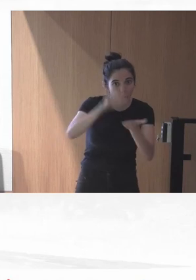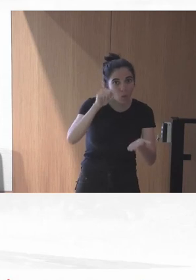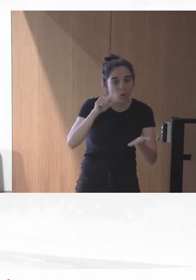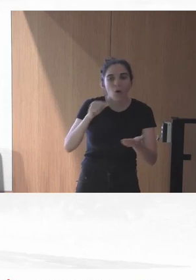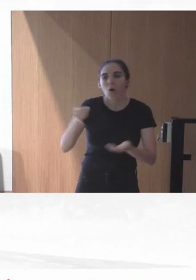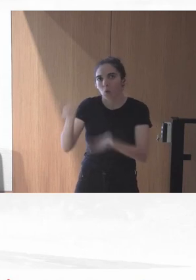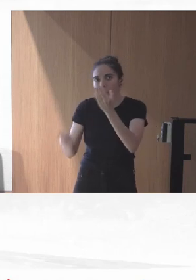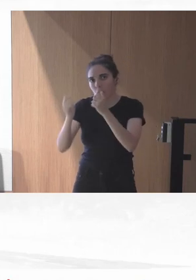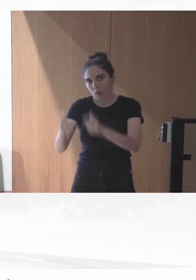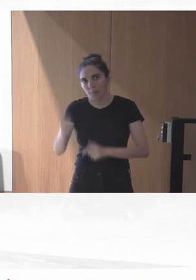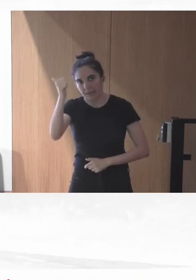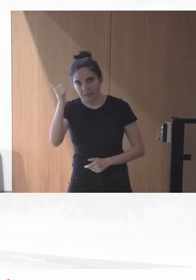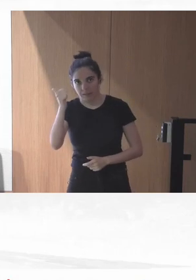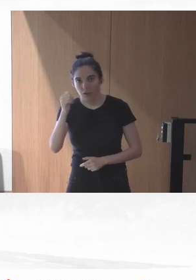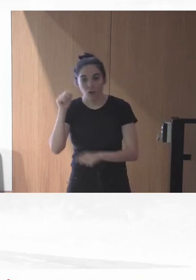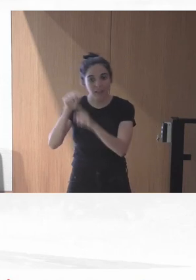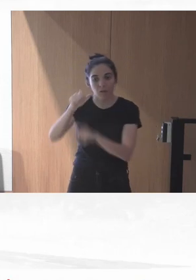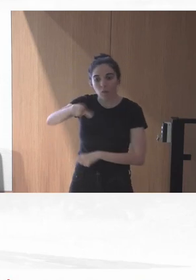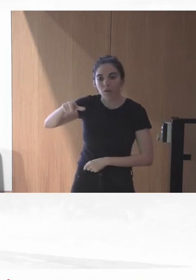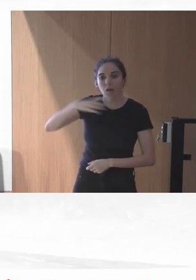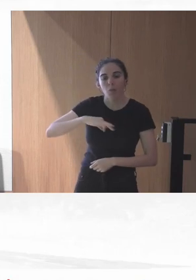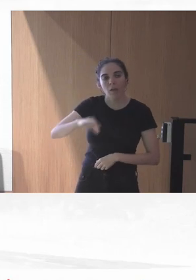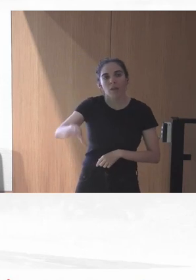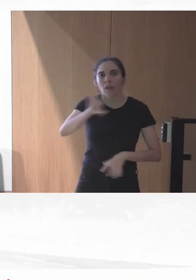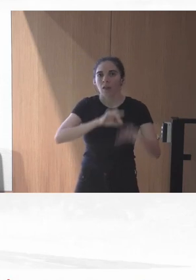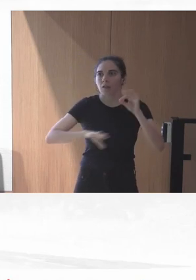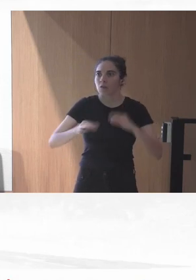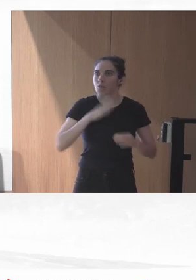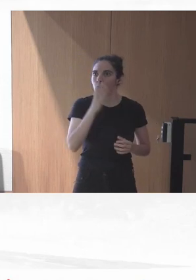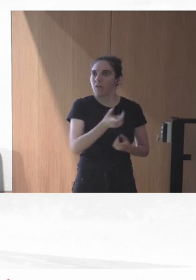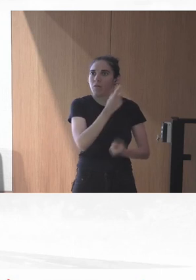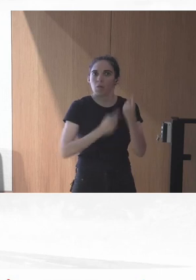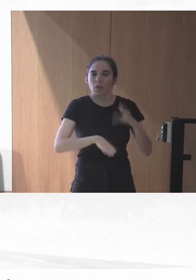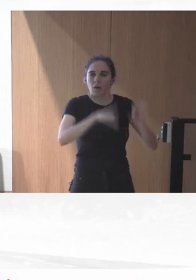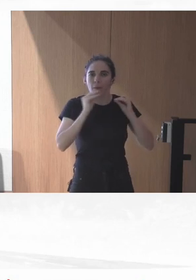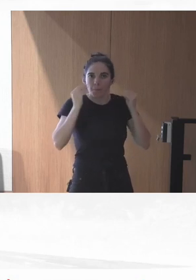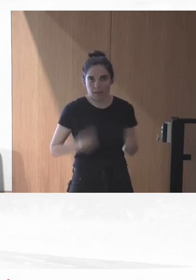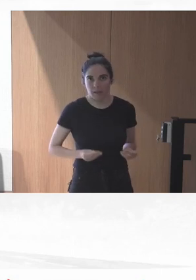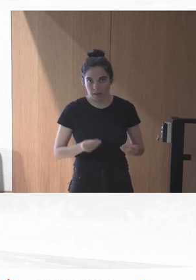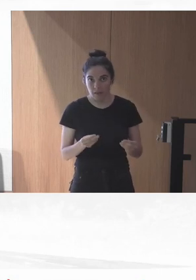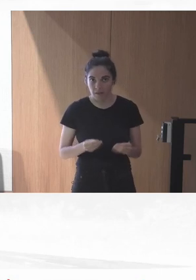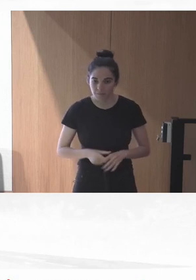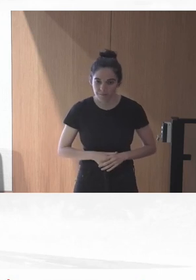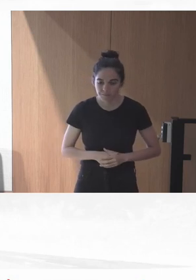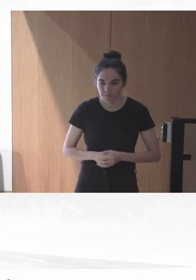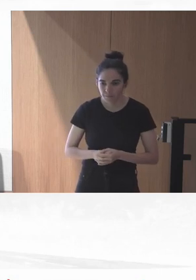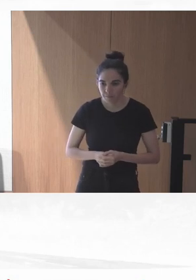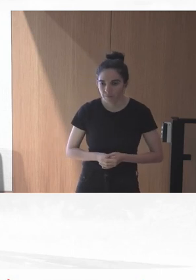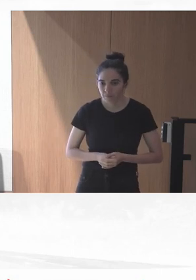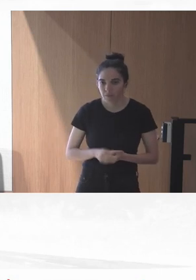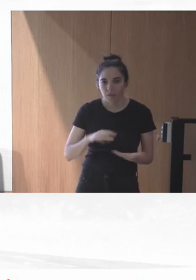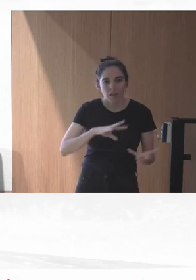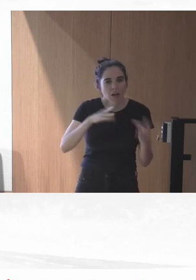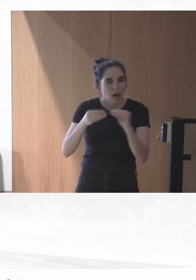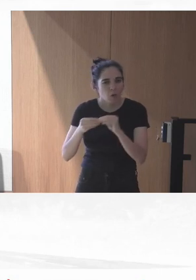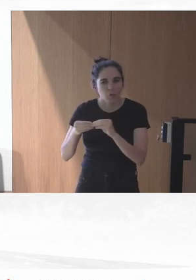va a tener, sobre todo para que la persona pueda ir tomando decisiones informadas en todo ello. Como ajustes de